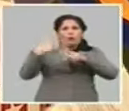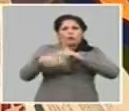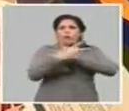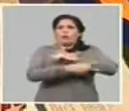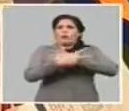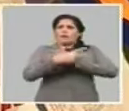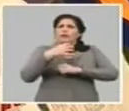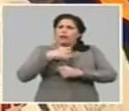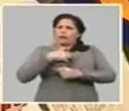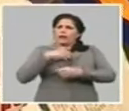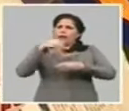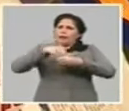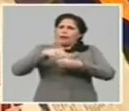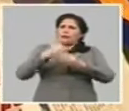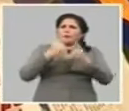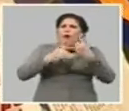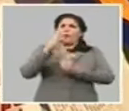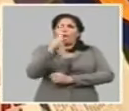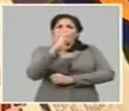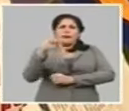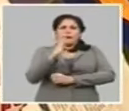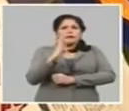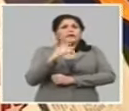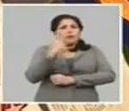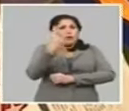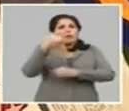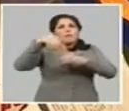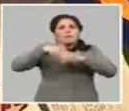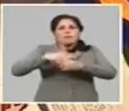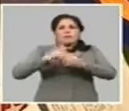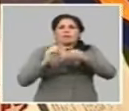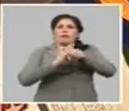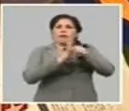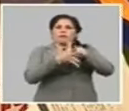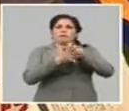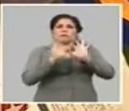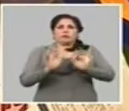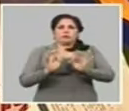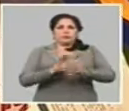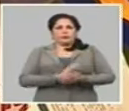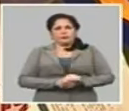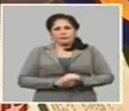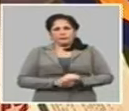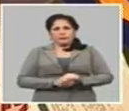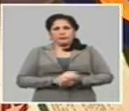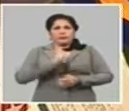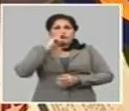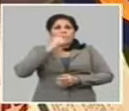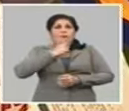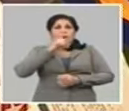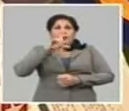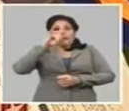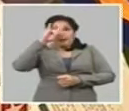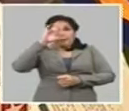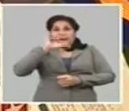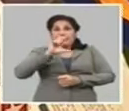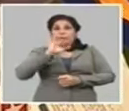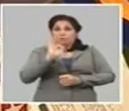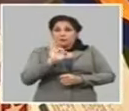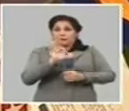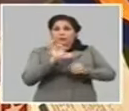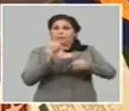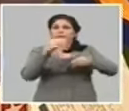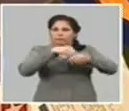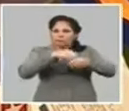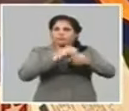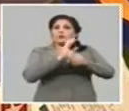también ya que hablan de que belice tuvo su primer caso y tuvo su primer caso nosotros a partir de como informamos